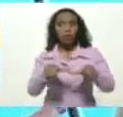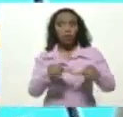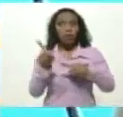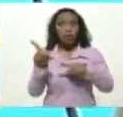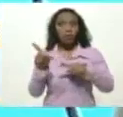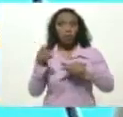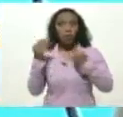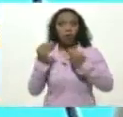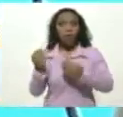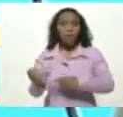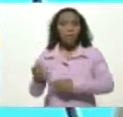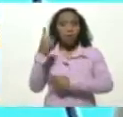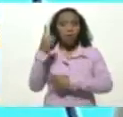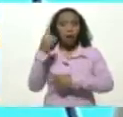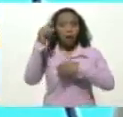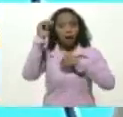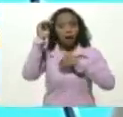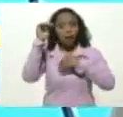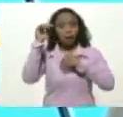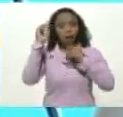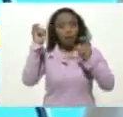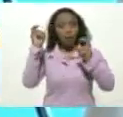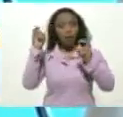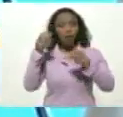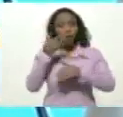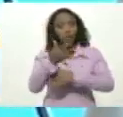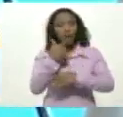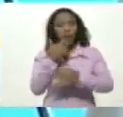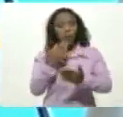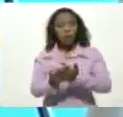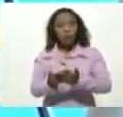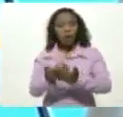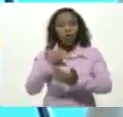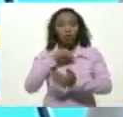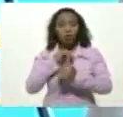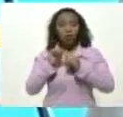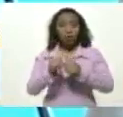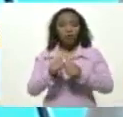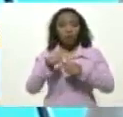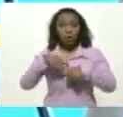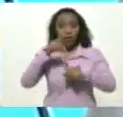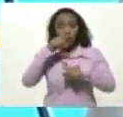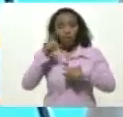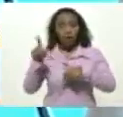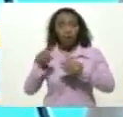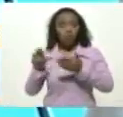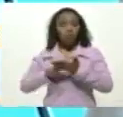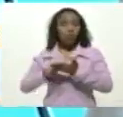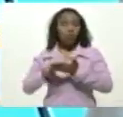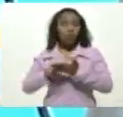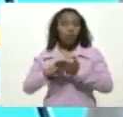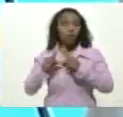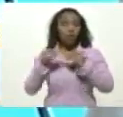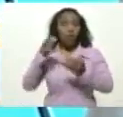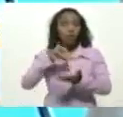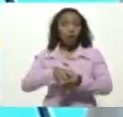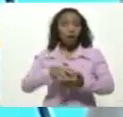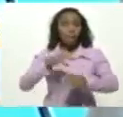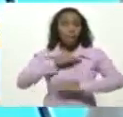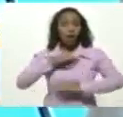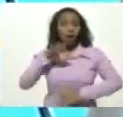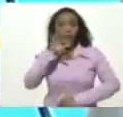una primera instancia, un poco para ir a lo que usted también nos pidió iniciando el año, que es la recuperación del estado de